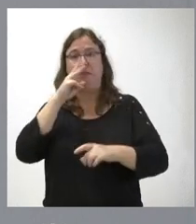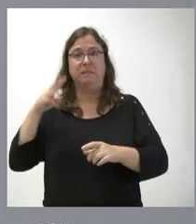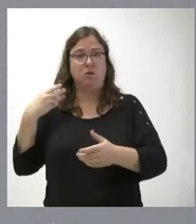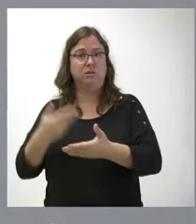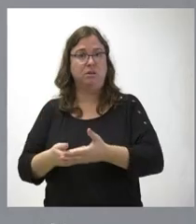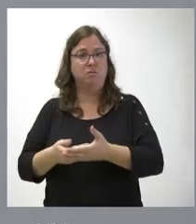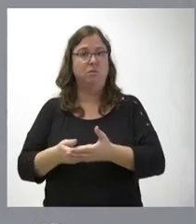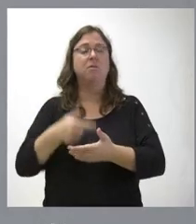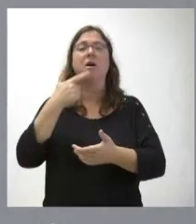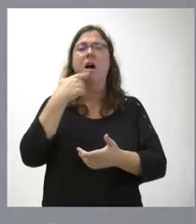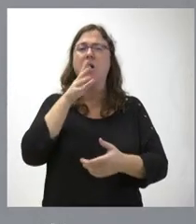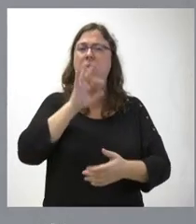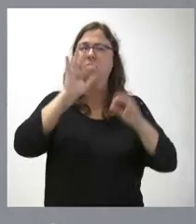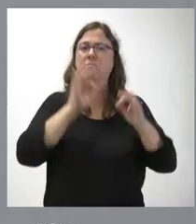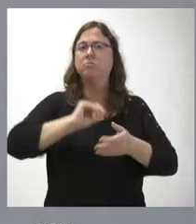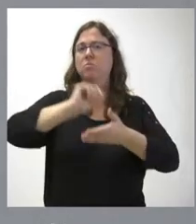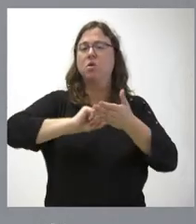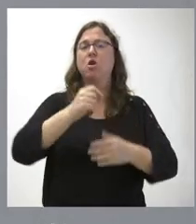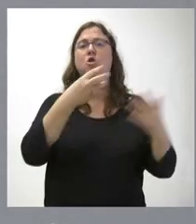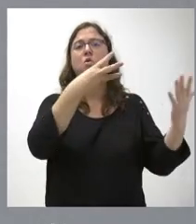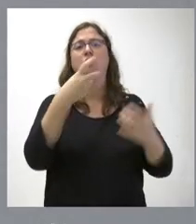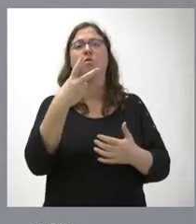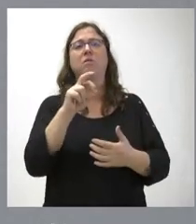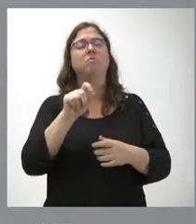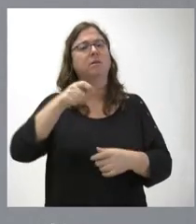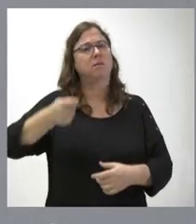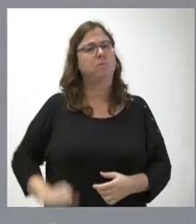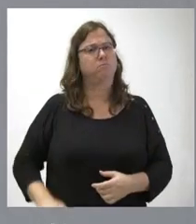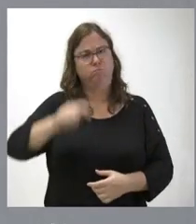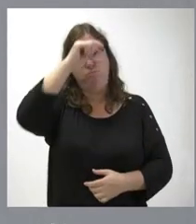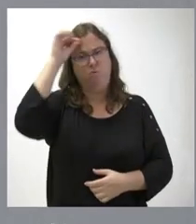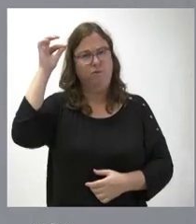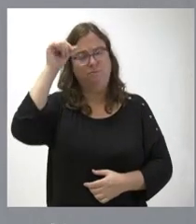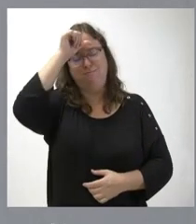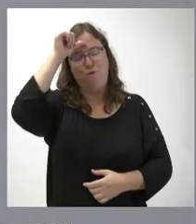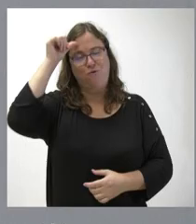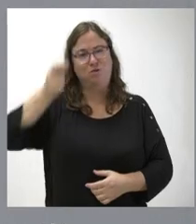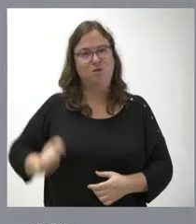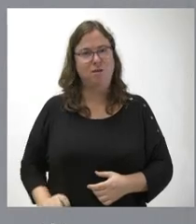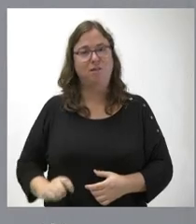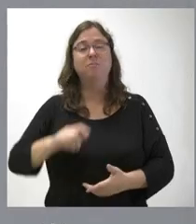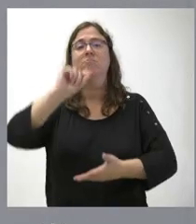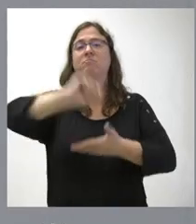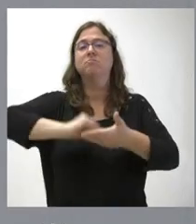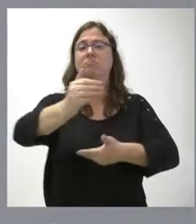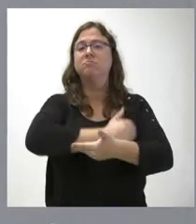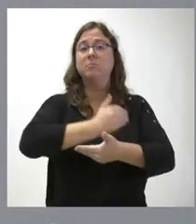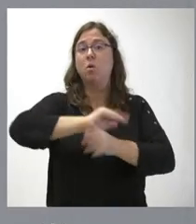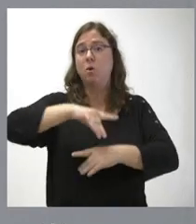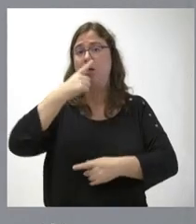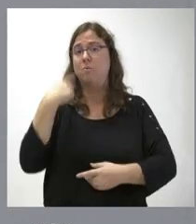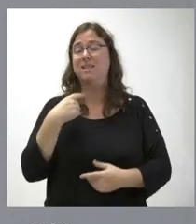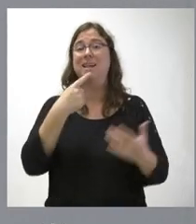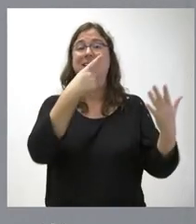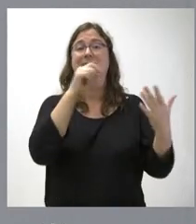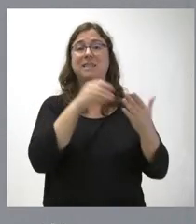emplean en este momento a 820 trabajadores especializados y han facturado en el último ejercicio más de 60 millones de euros de los